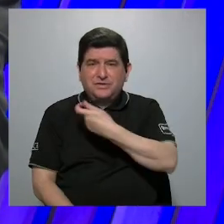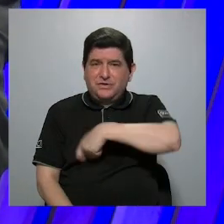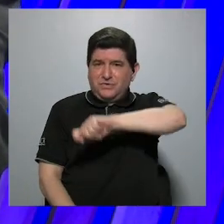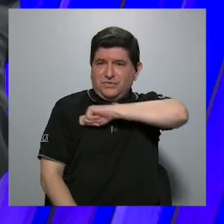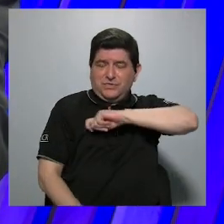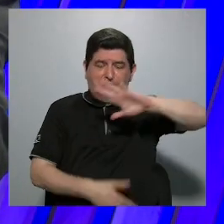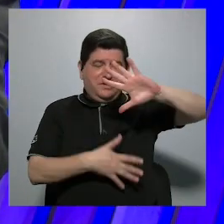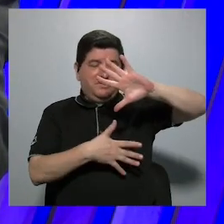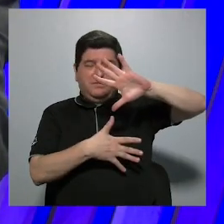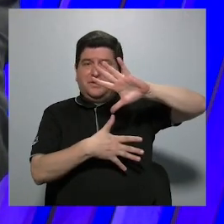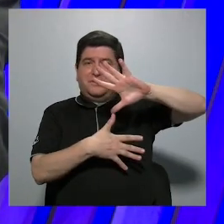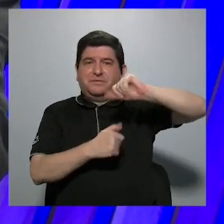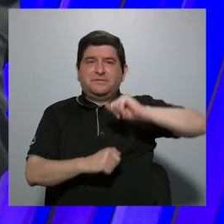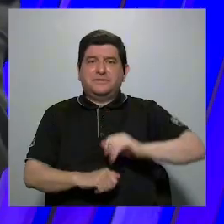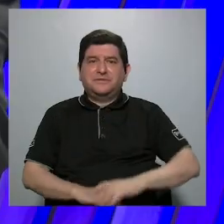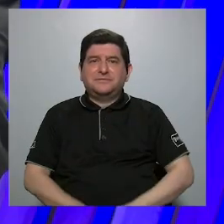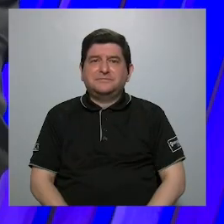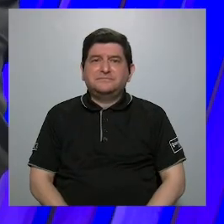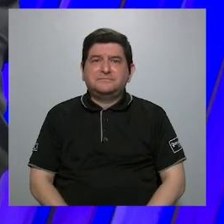de Iberoamérica.